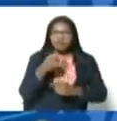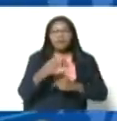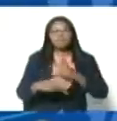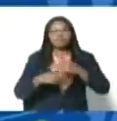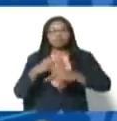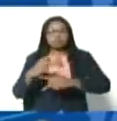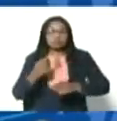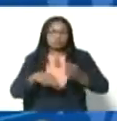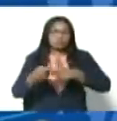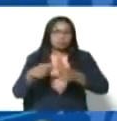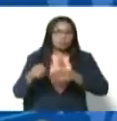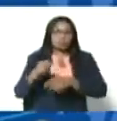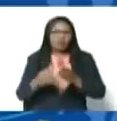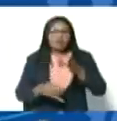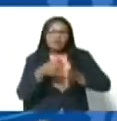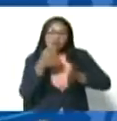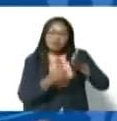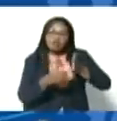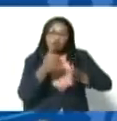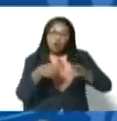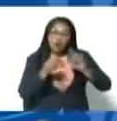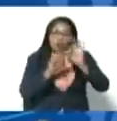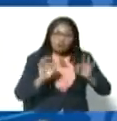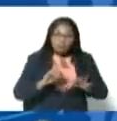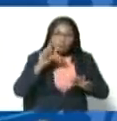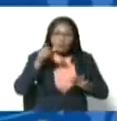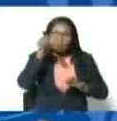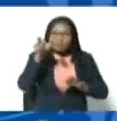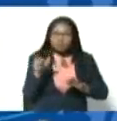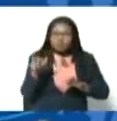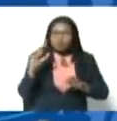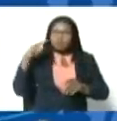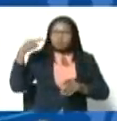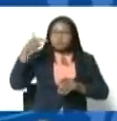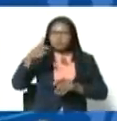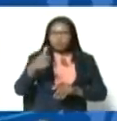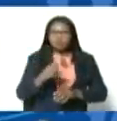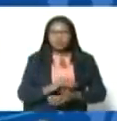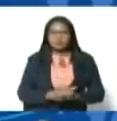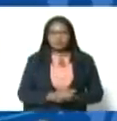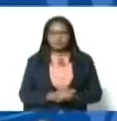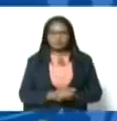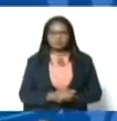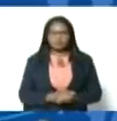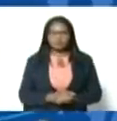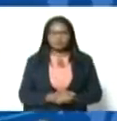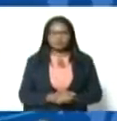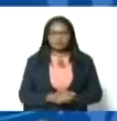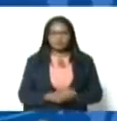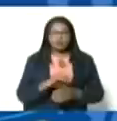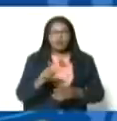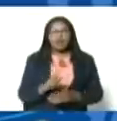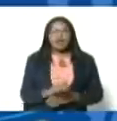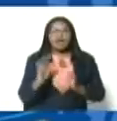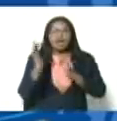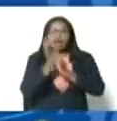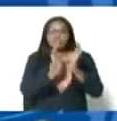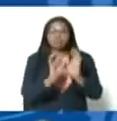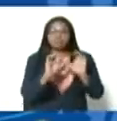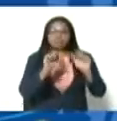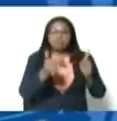vamos a hacer los registros de los transportistas. Y los transportistas, a partir del mes de abril,